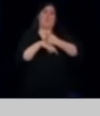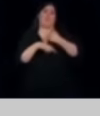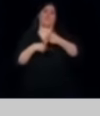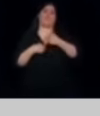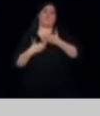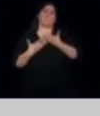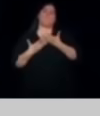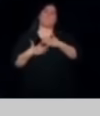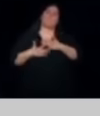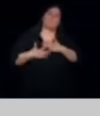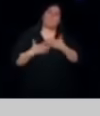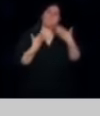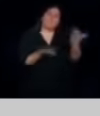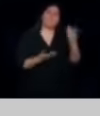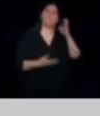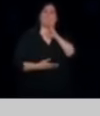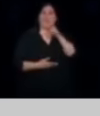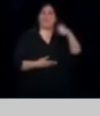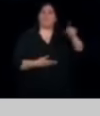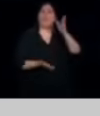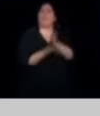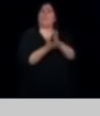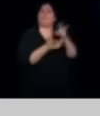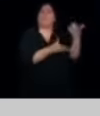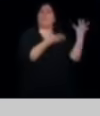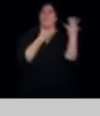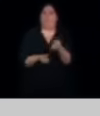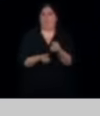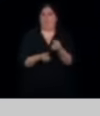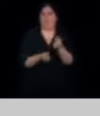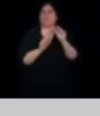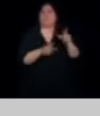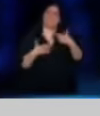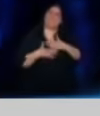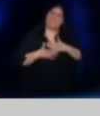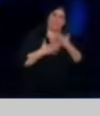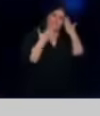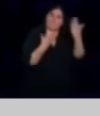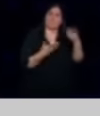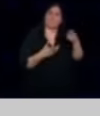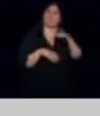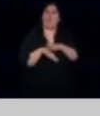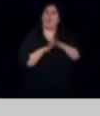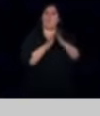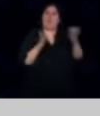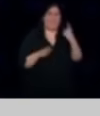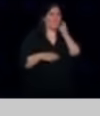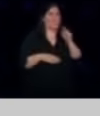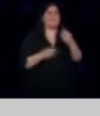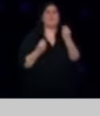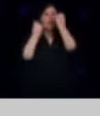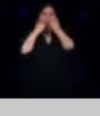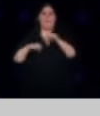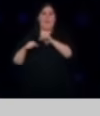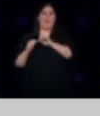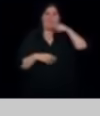Maxi, ¿quién ganó el debate para vos? Y muchos creen que lo había ganado justamente Patricia Bullrich, no solamente los propios, también, digo, en función